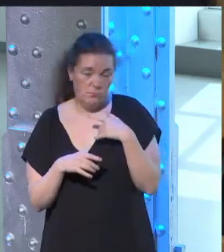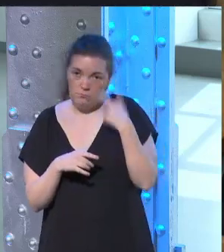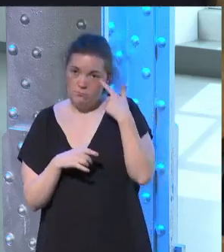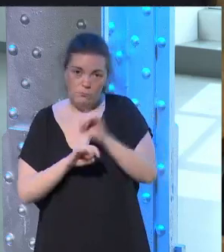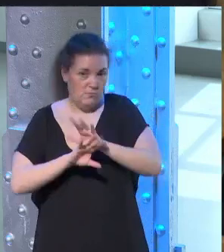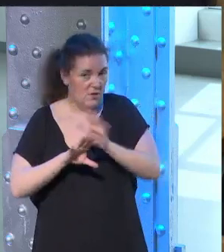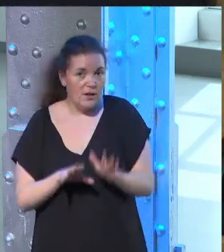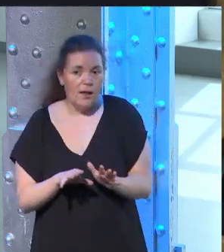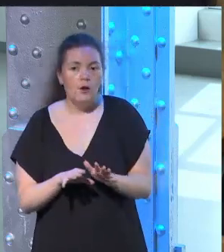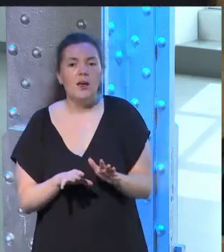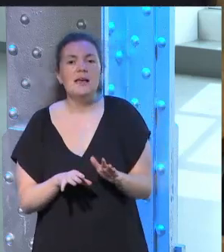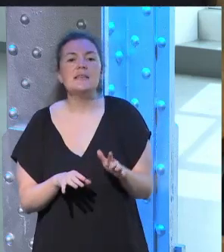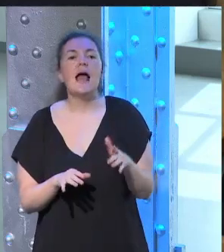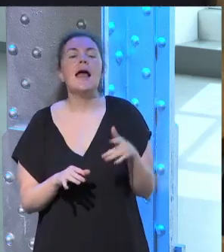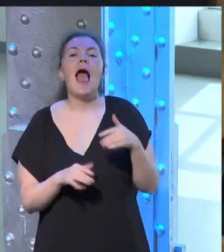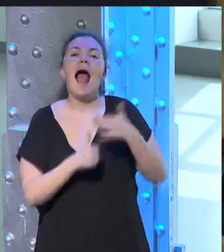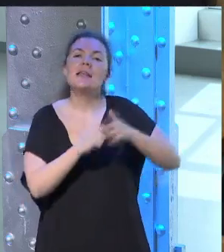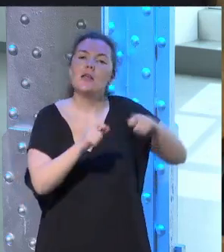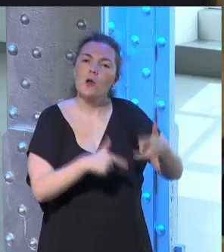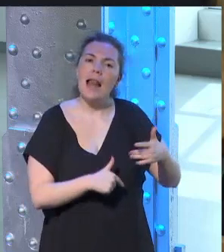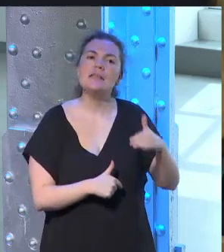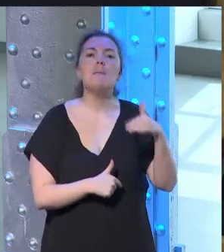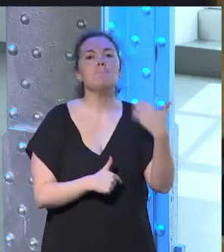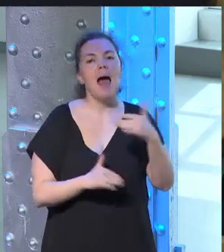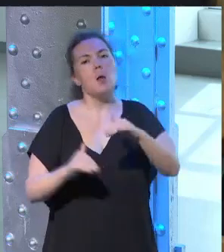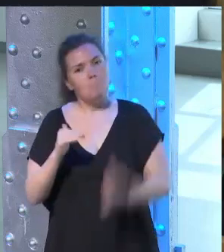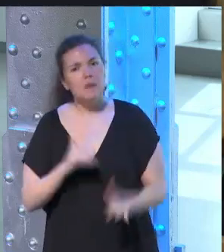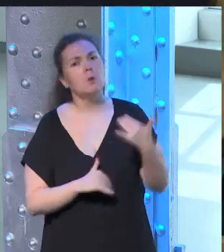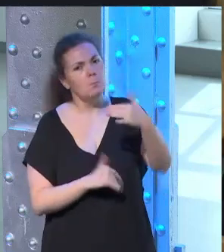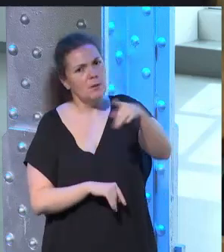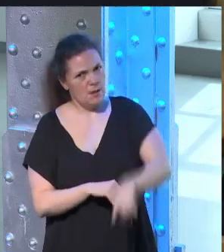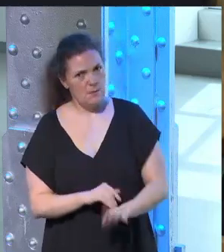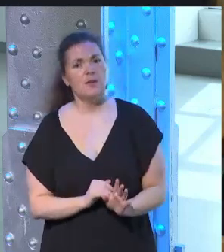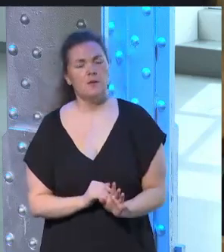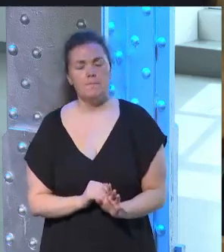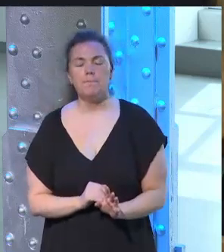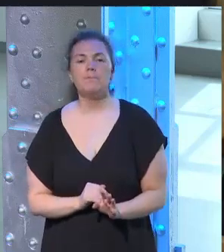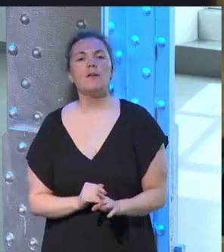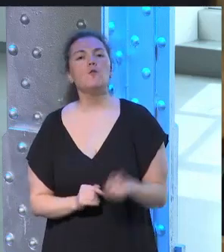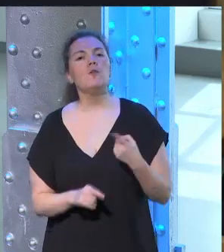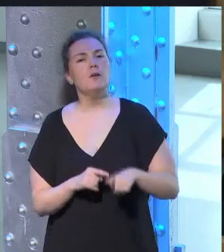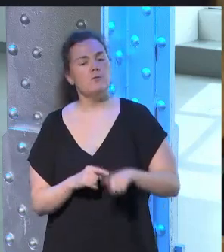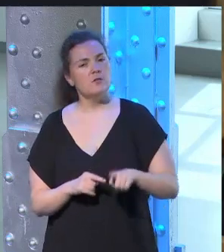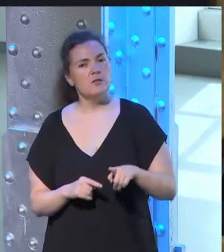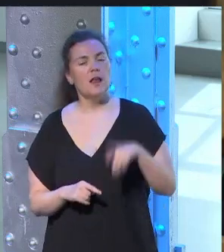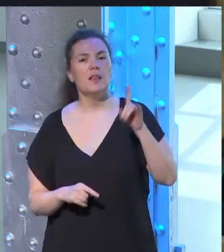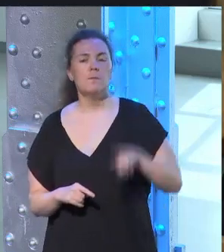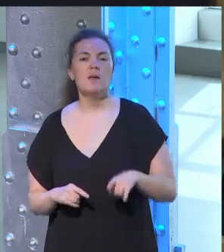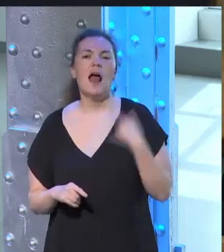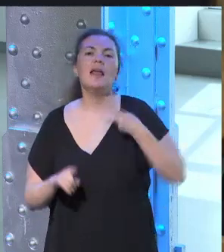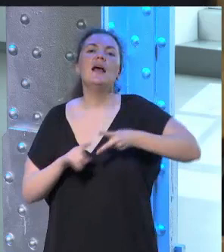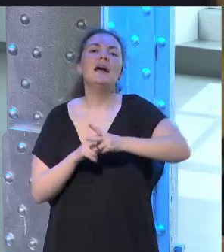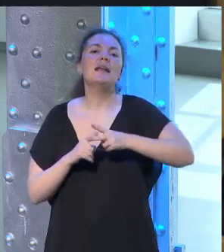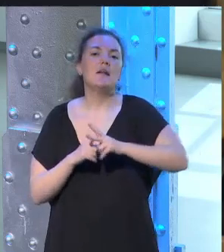Braugar y McDonough, ser menos malo no significa ser bueno, son simplemente un poquito menos malo. Y luego hay una cuestión que creo que tenemos